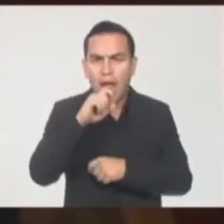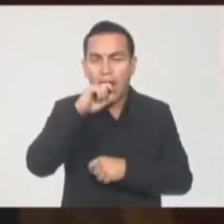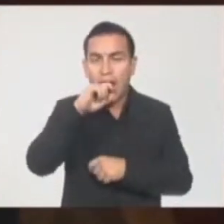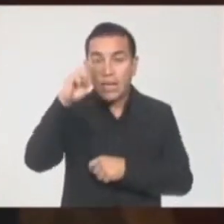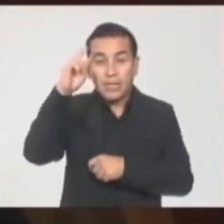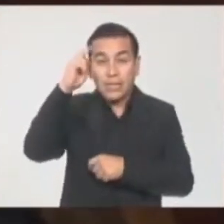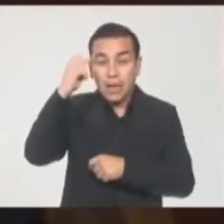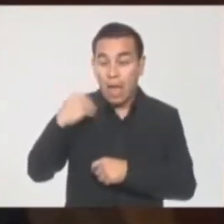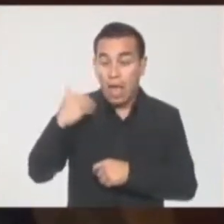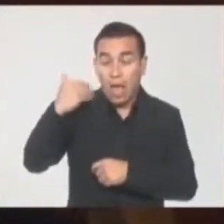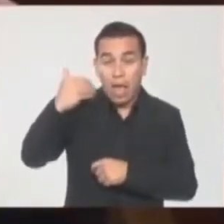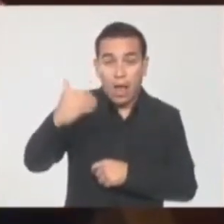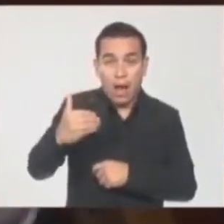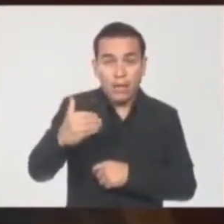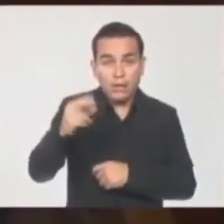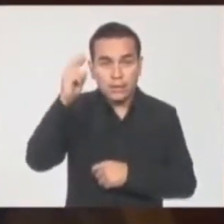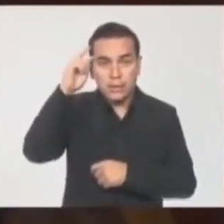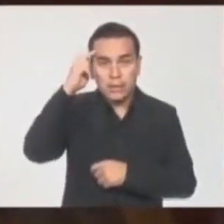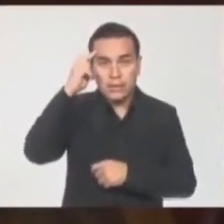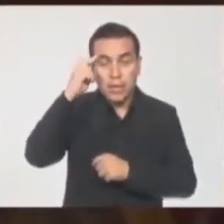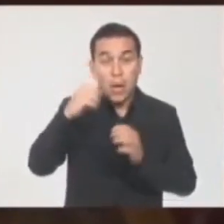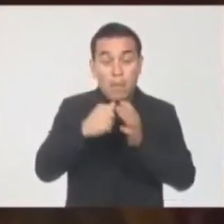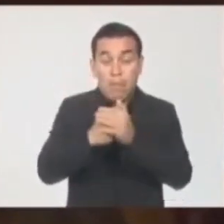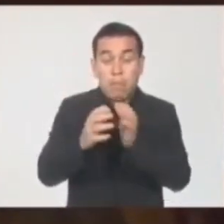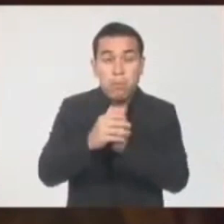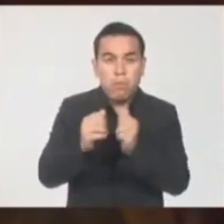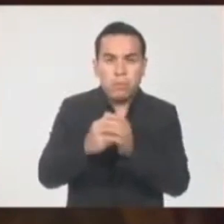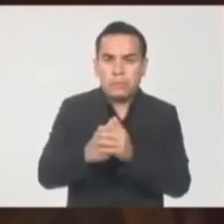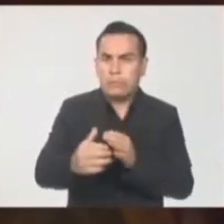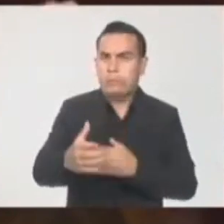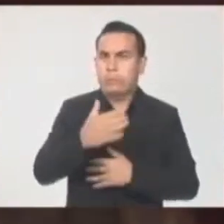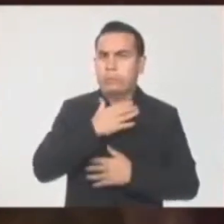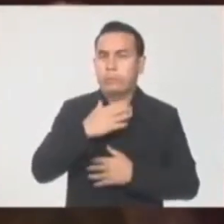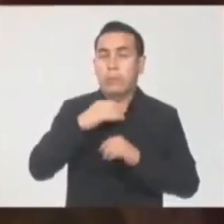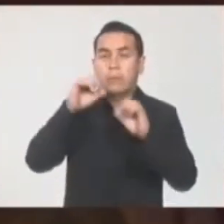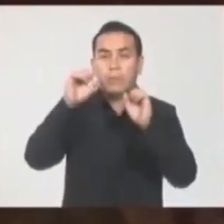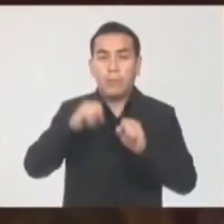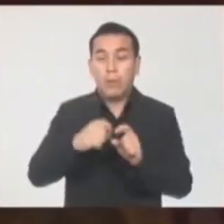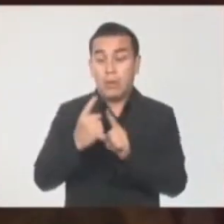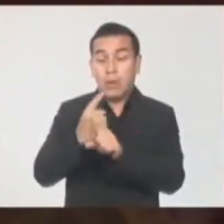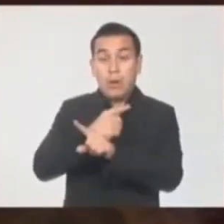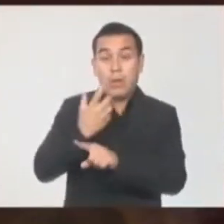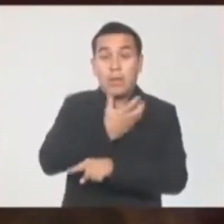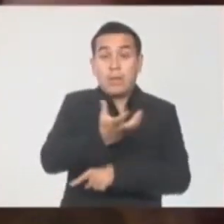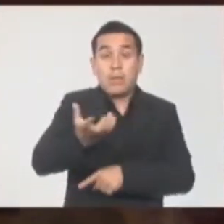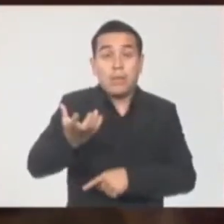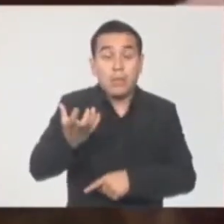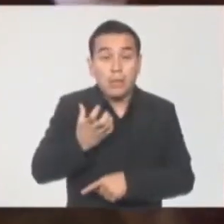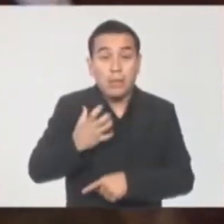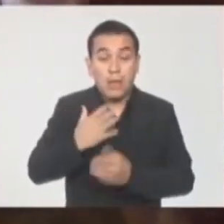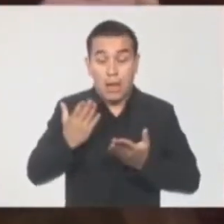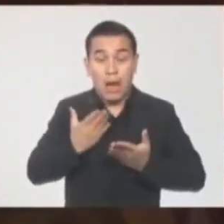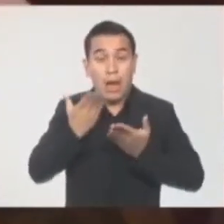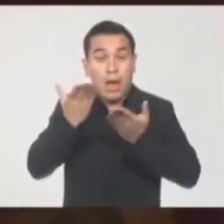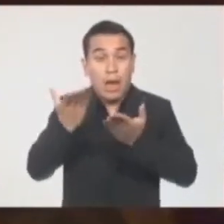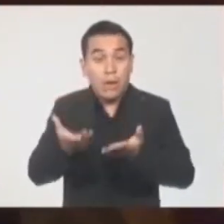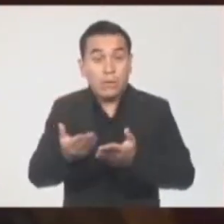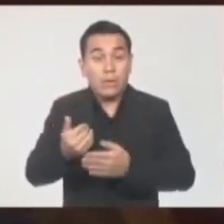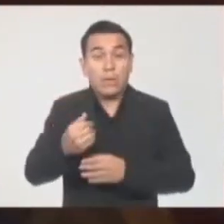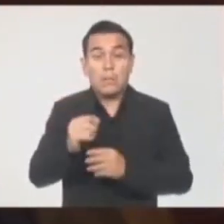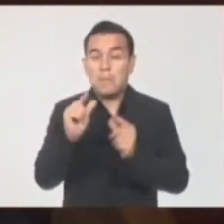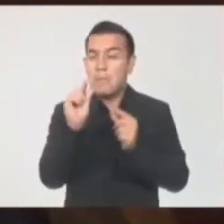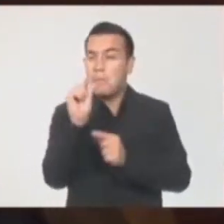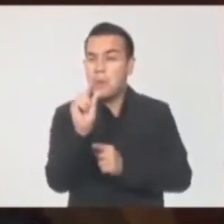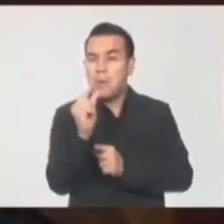los años, el Estado amplificó los problemas de muchos para poder mantener e incrementar los beneficios y los privilegios de unos